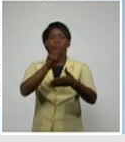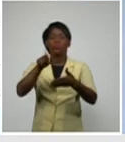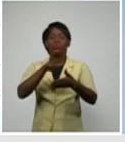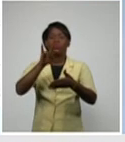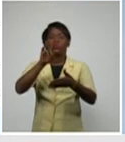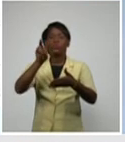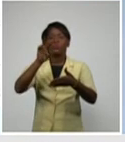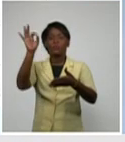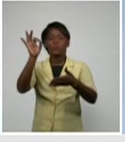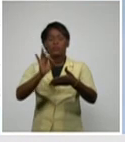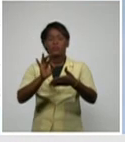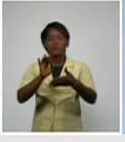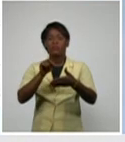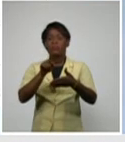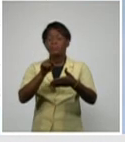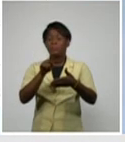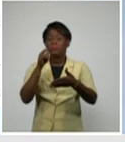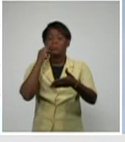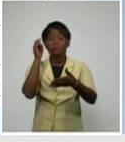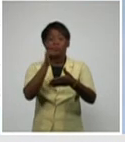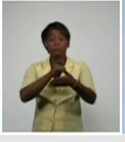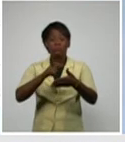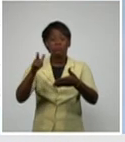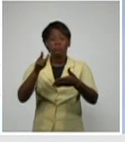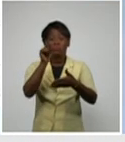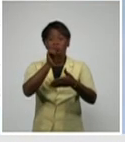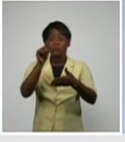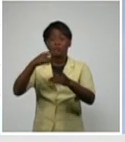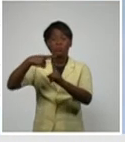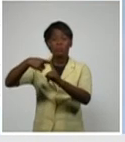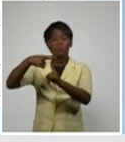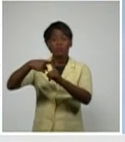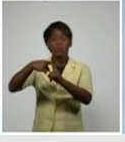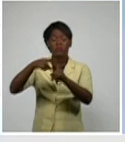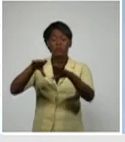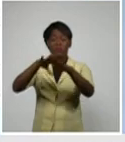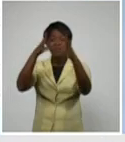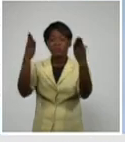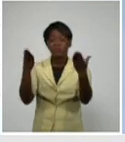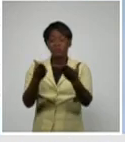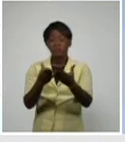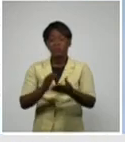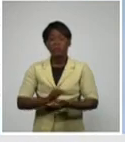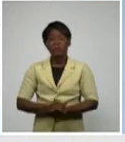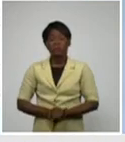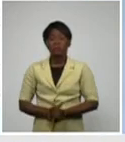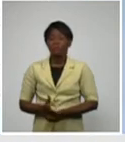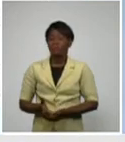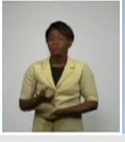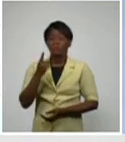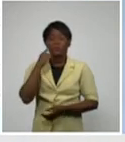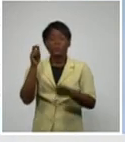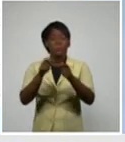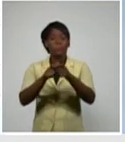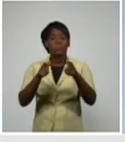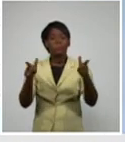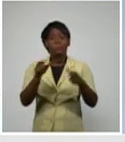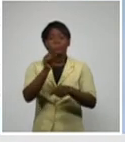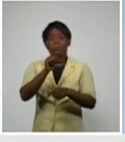44,92% de todos los casos confirmados en el mundo. Nuevamente una cifra elevada de casos